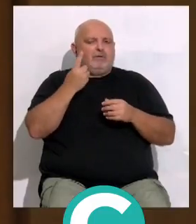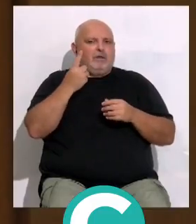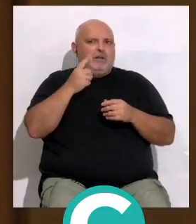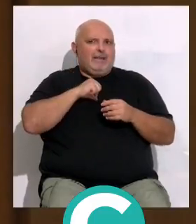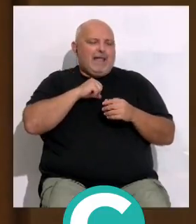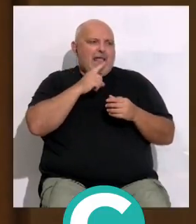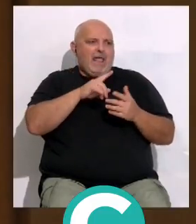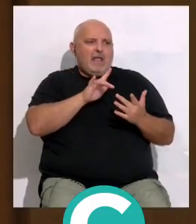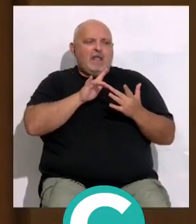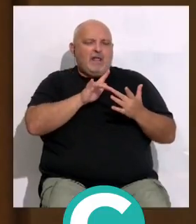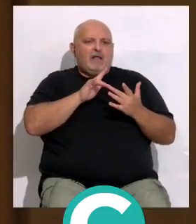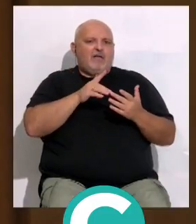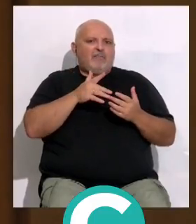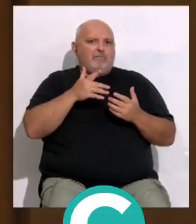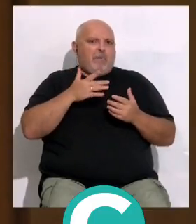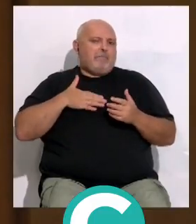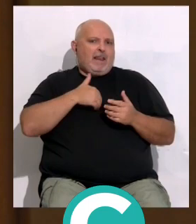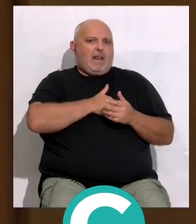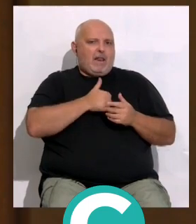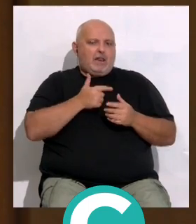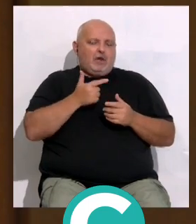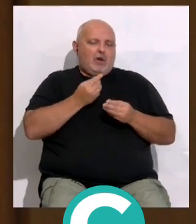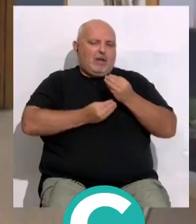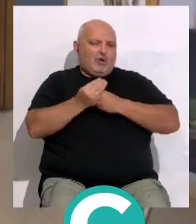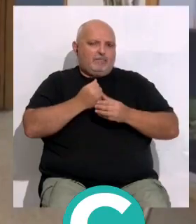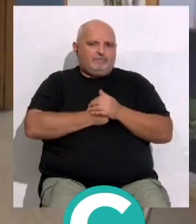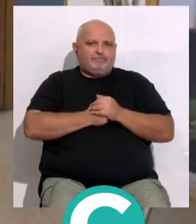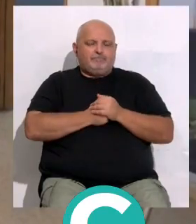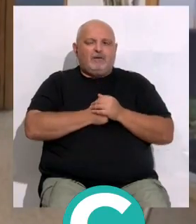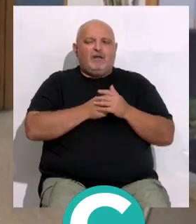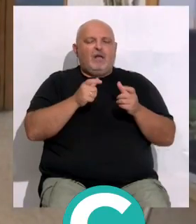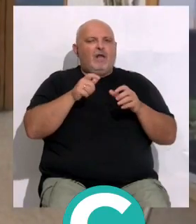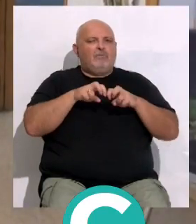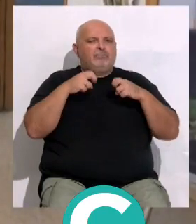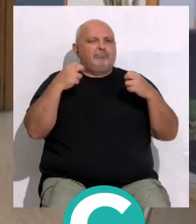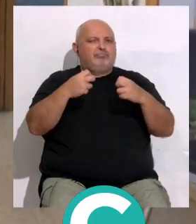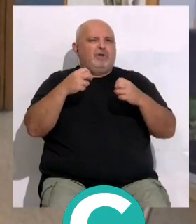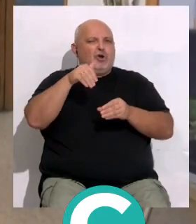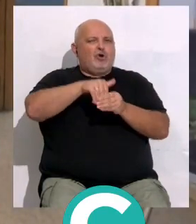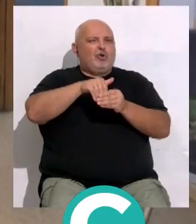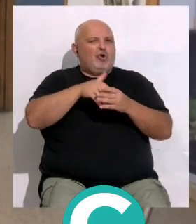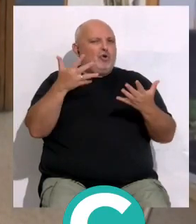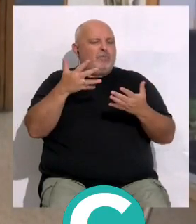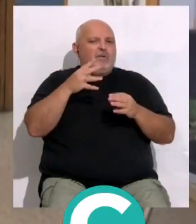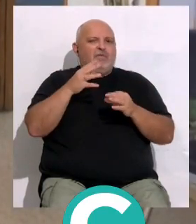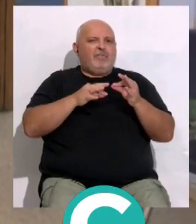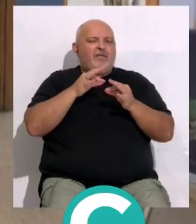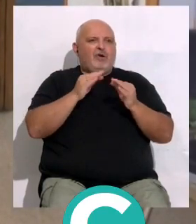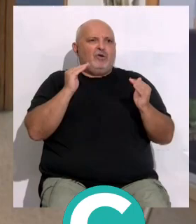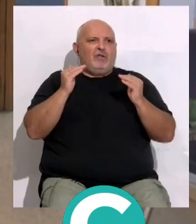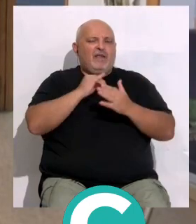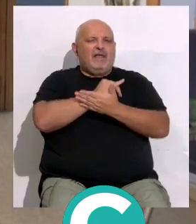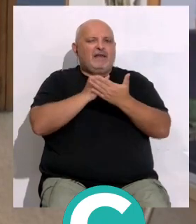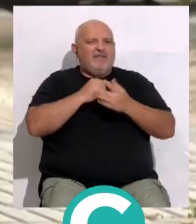tengan una función importante con los hijos. En las sesiones se tratan contenidos como los ciclos vitales y